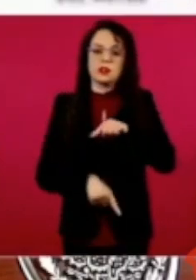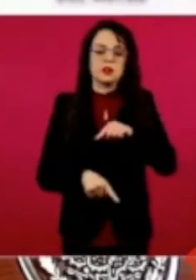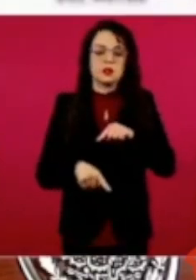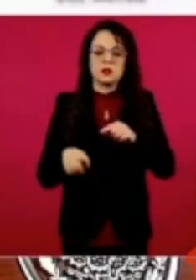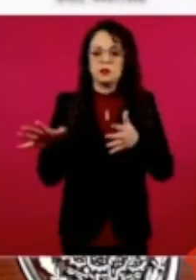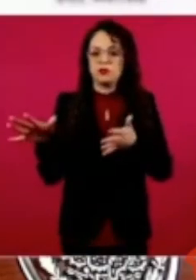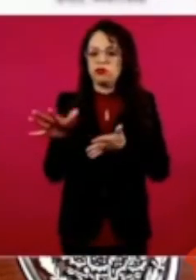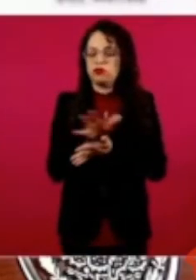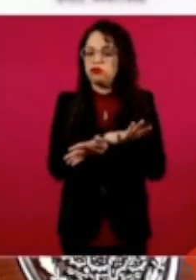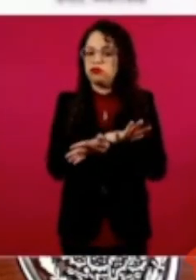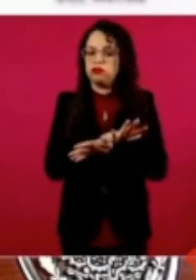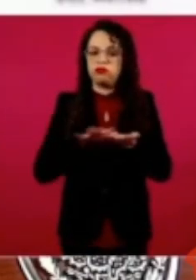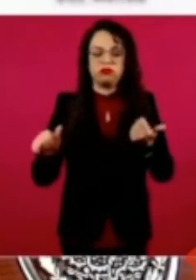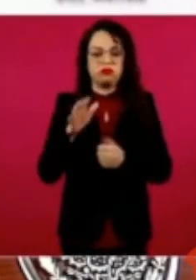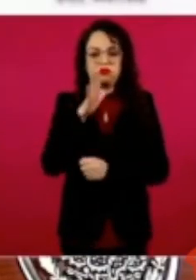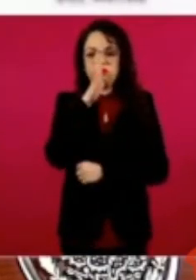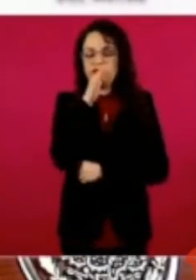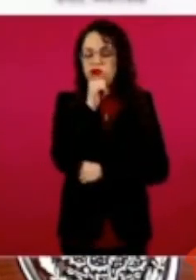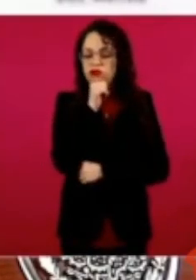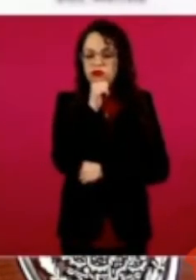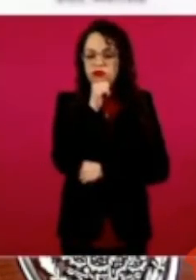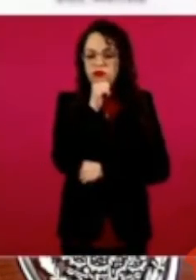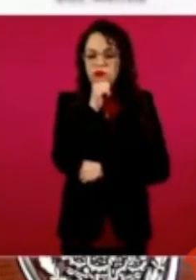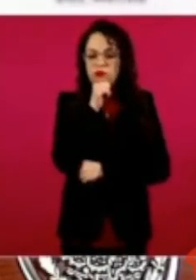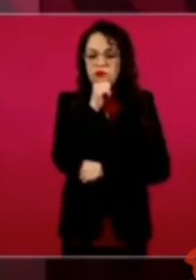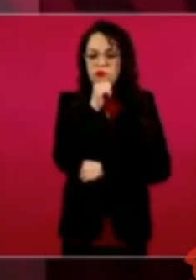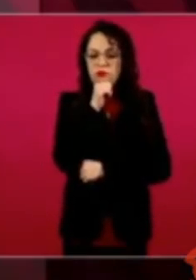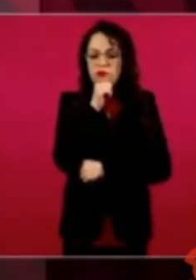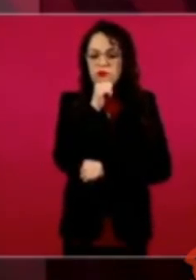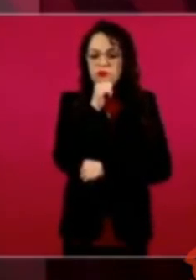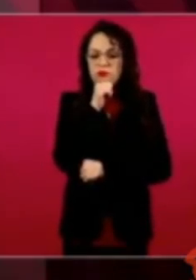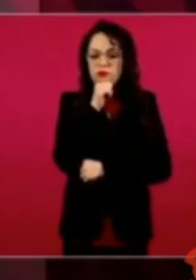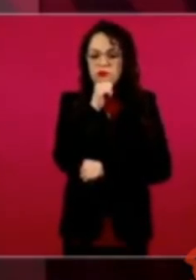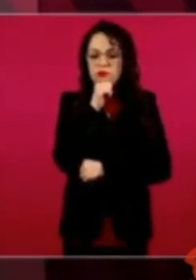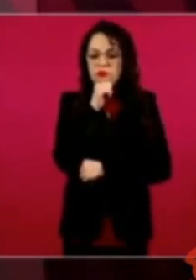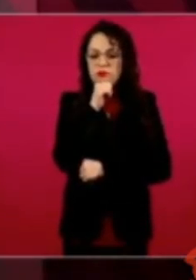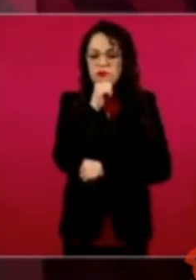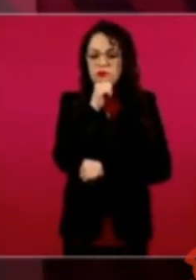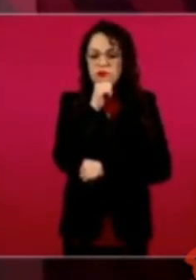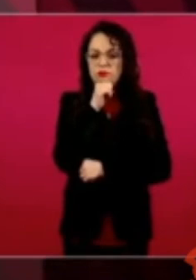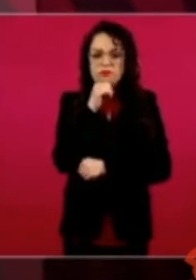les cuento del Poder Judicial